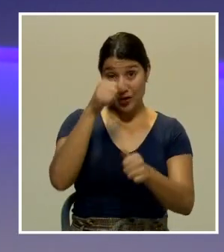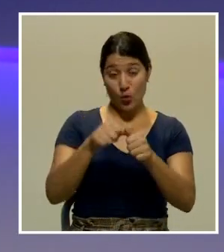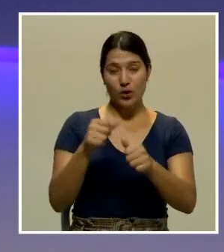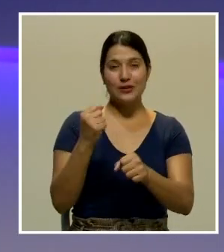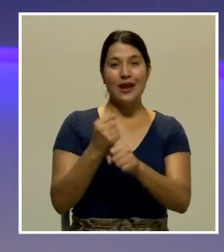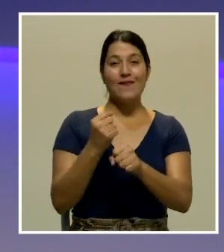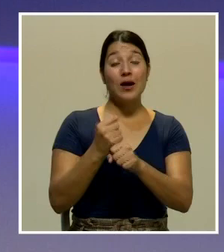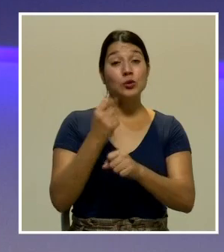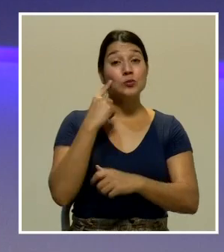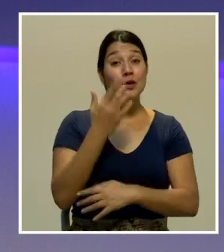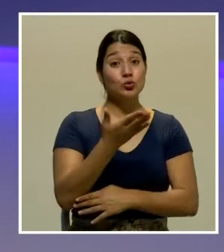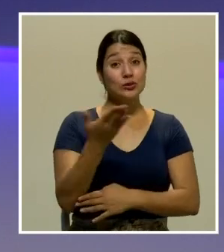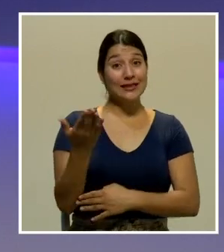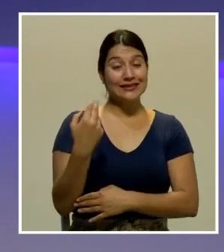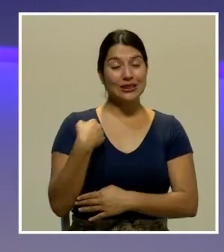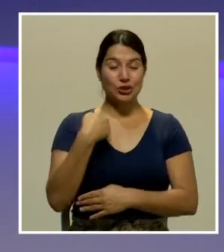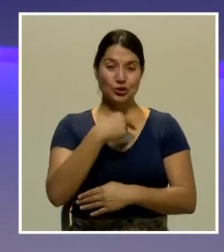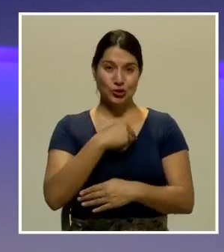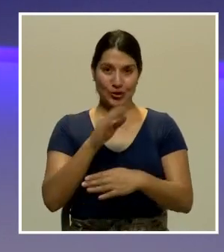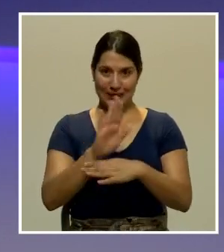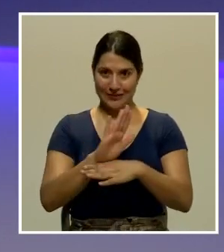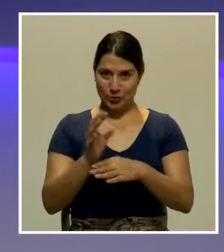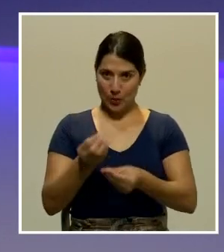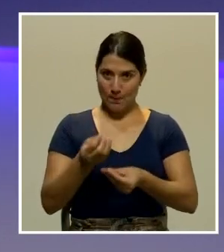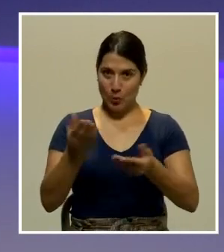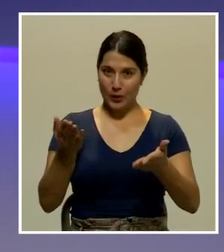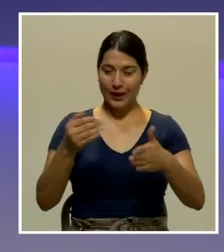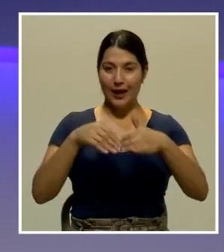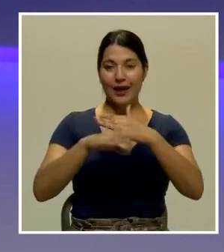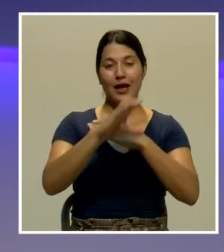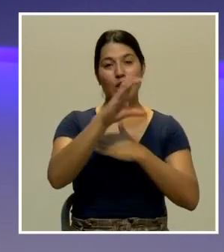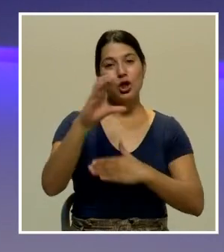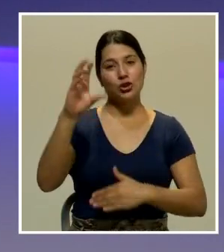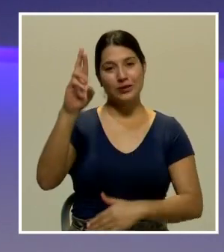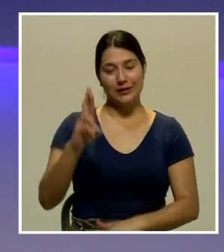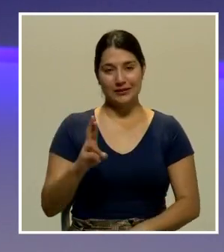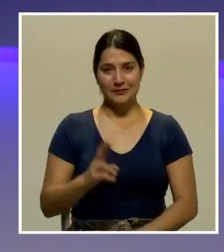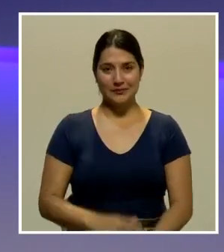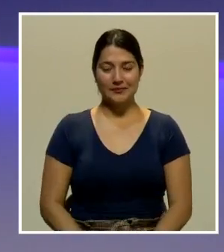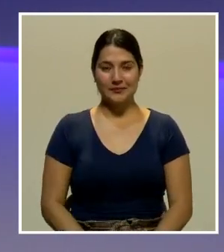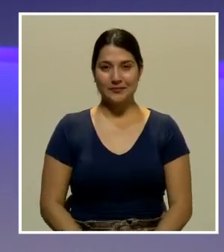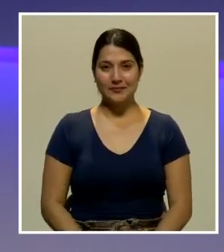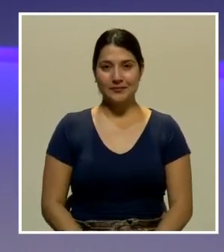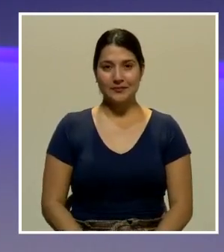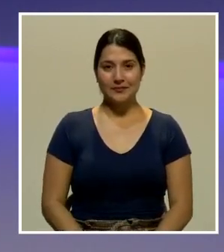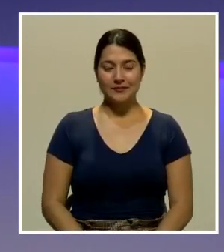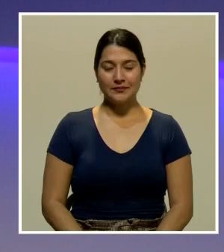trabajamos para usted. Somos la televisión pública de Costa Rica.